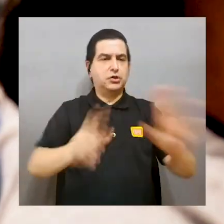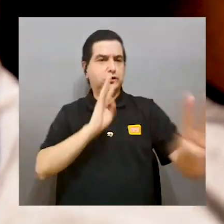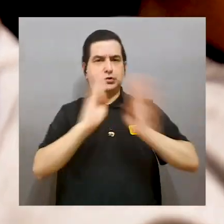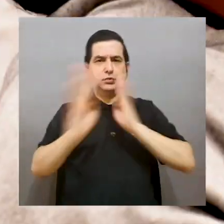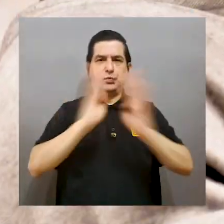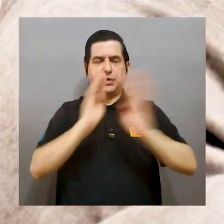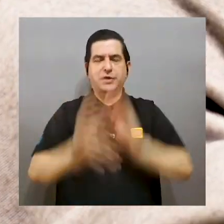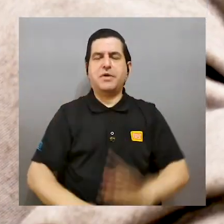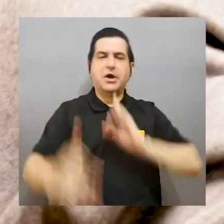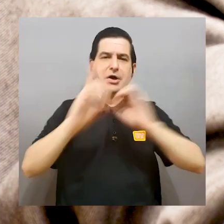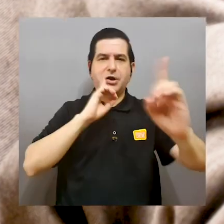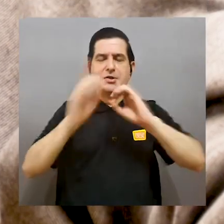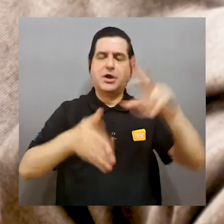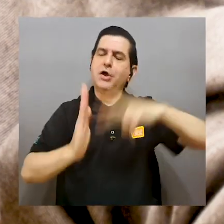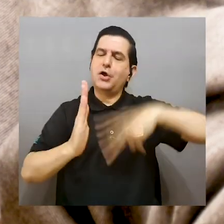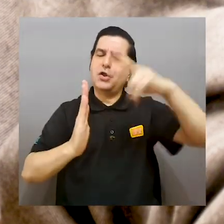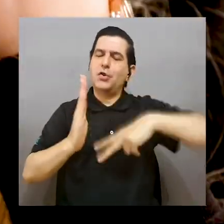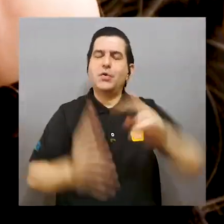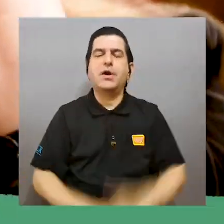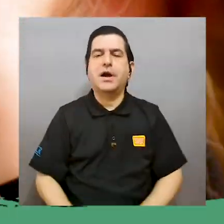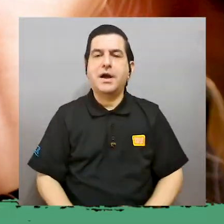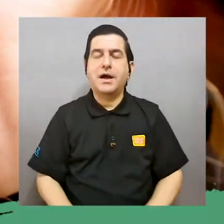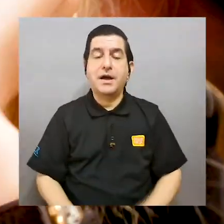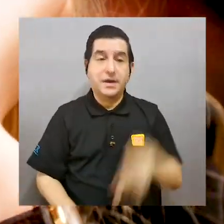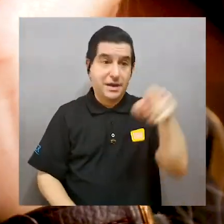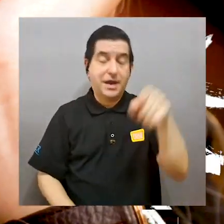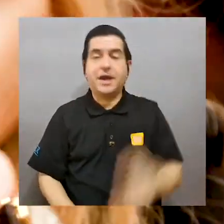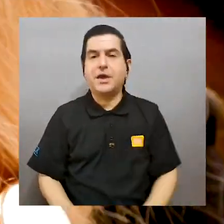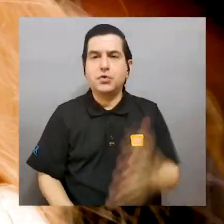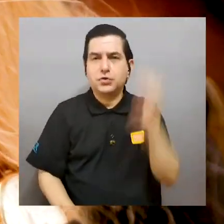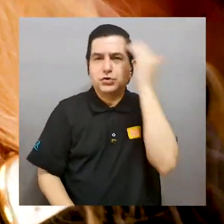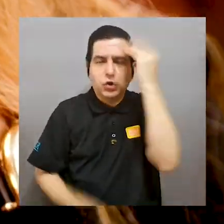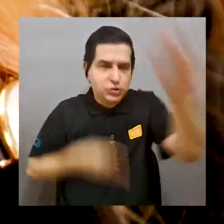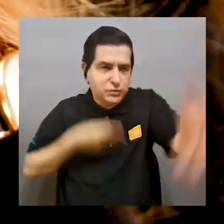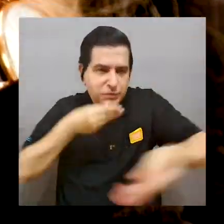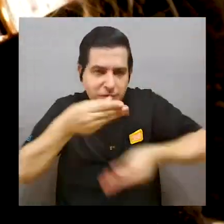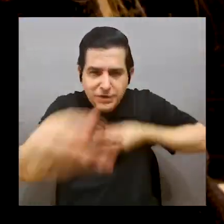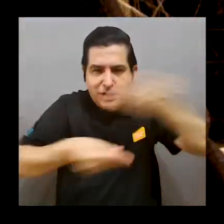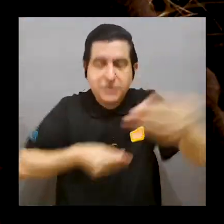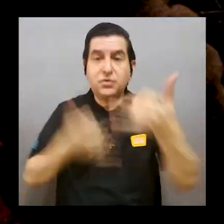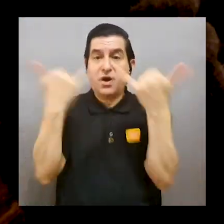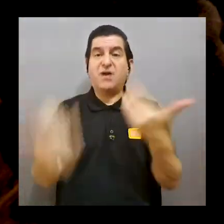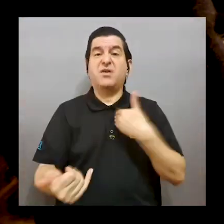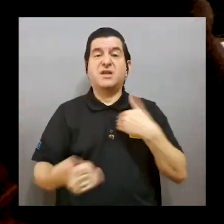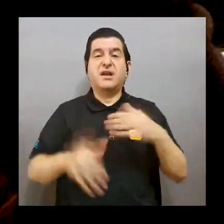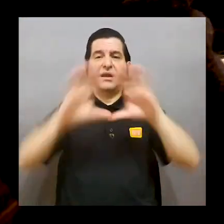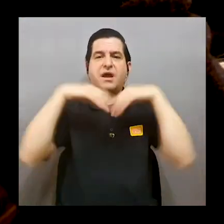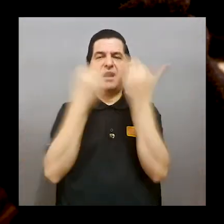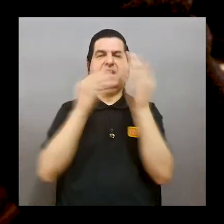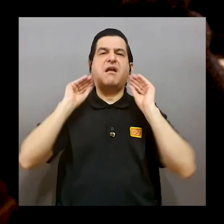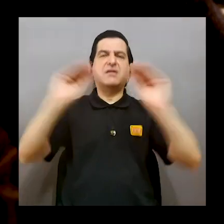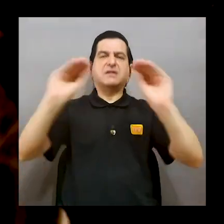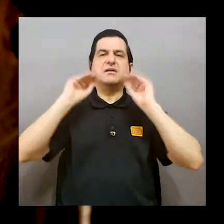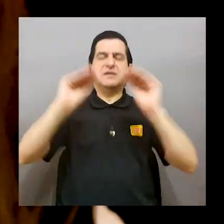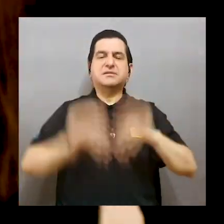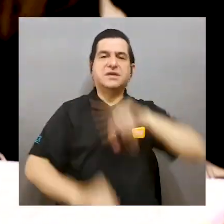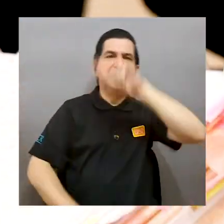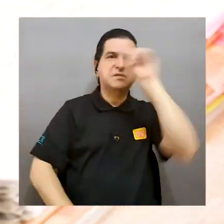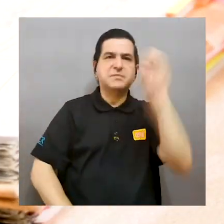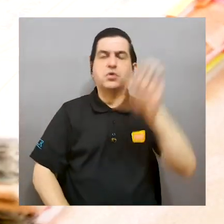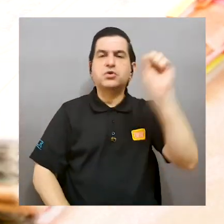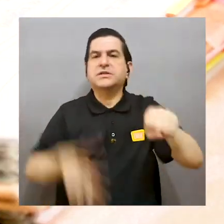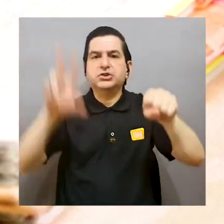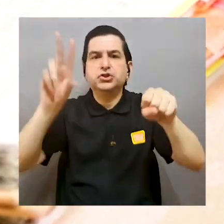puedan conversar, puedan dialogar sobre la lectura, puedan intercambiar conocimientos. Y actualmente lo que tenemos son clases magistrales, prácticas de